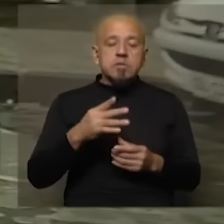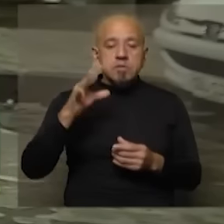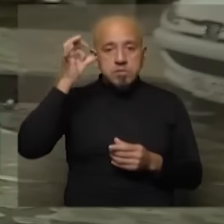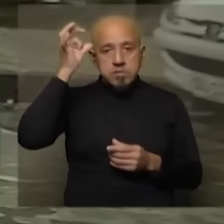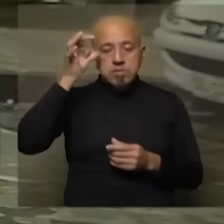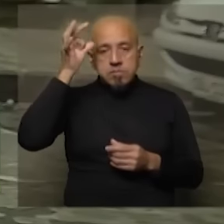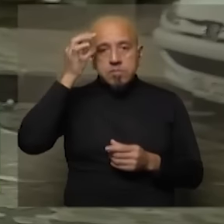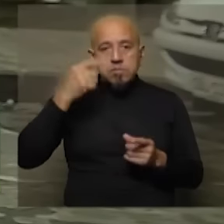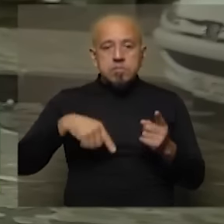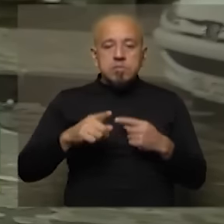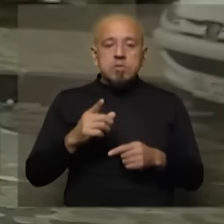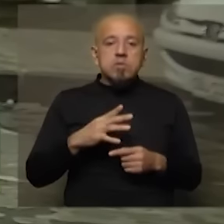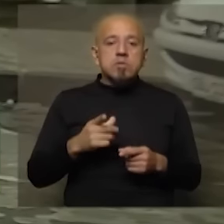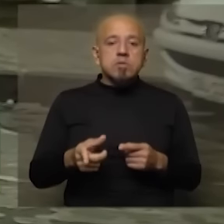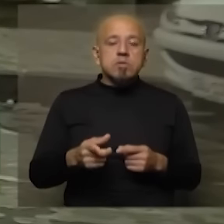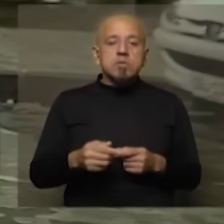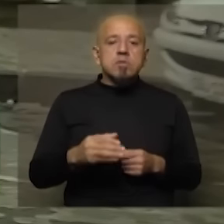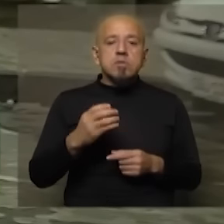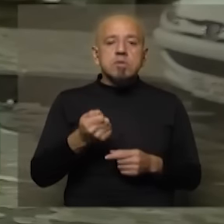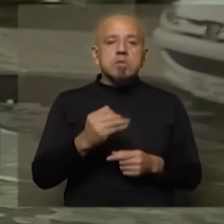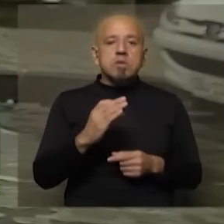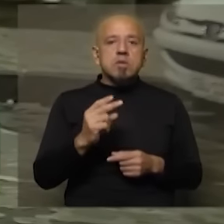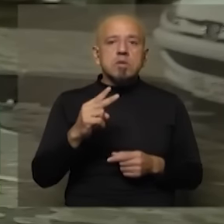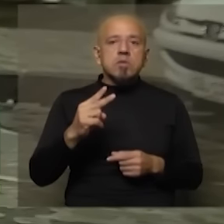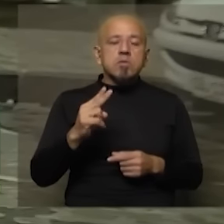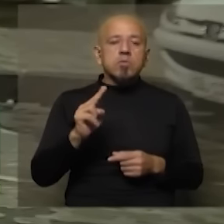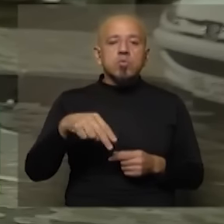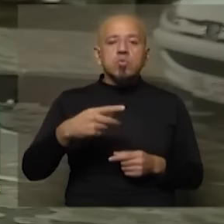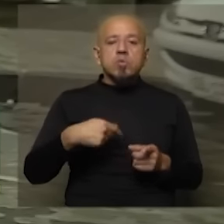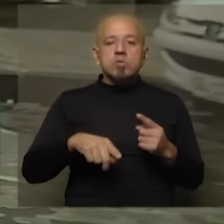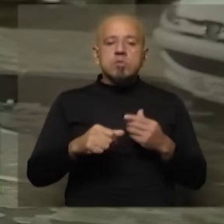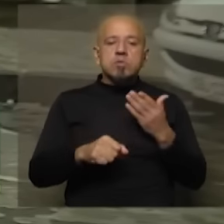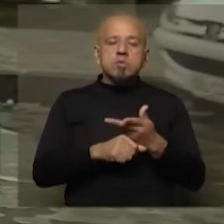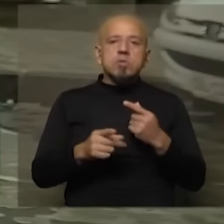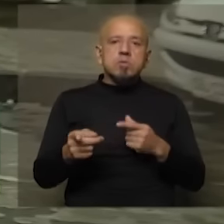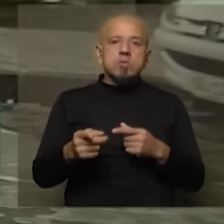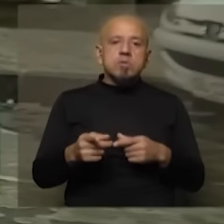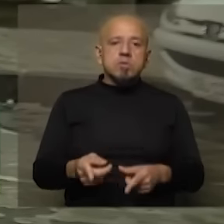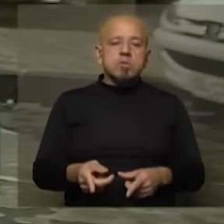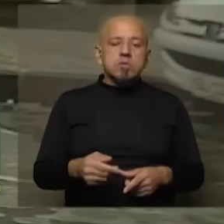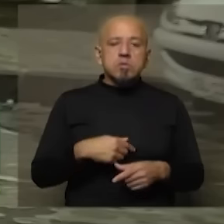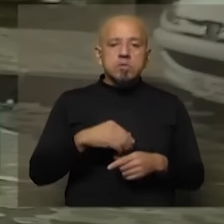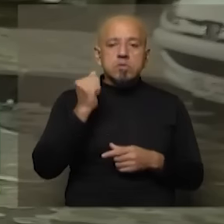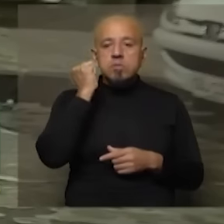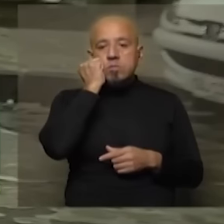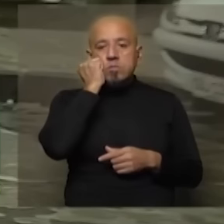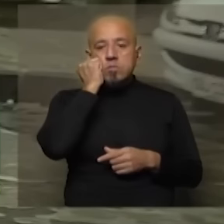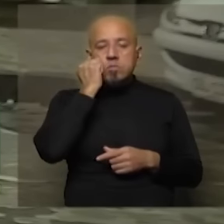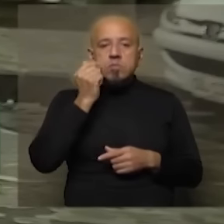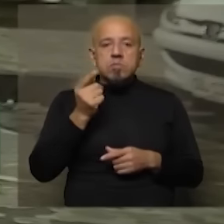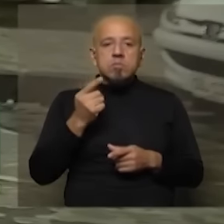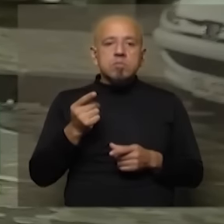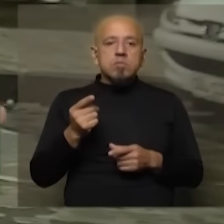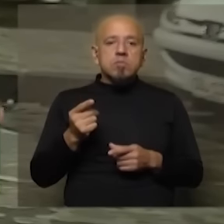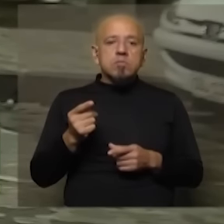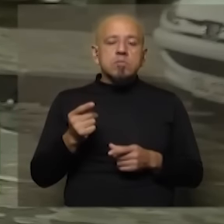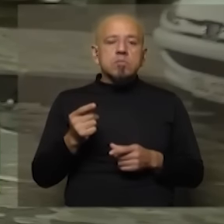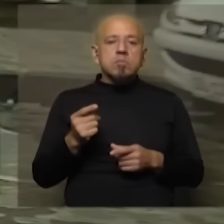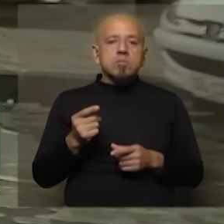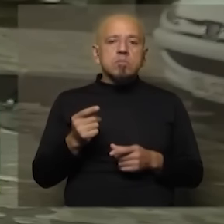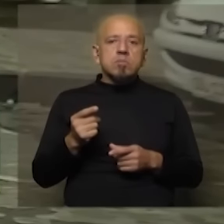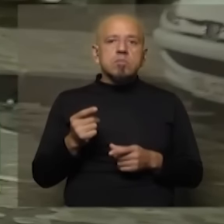cabo ese espionaje. De hecho, Marcelo Acuña en varias oportunidades le reclamó a Alejandro Astesiano, a quien conocía de cuando Astesiano era